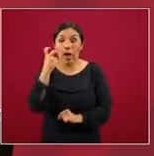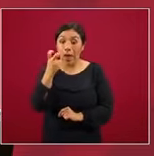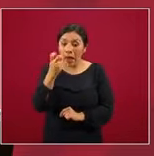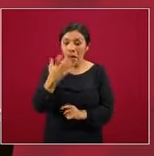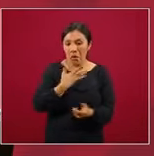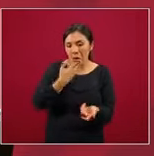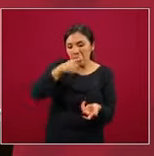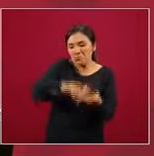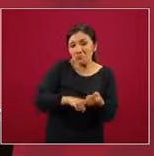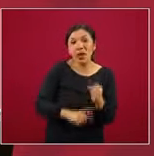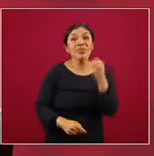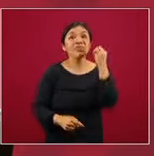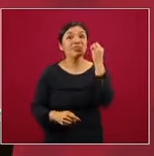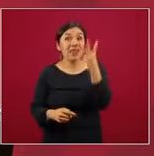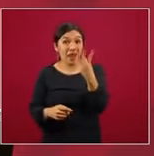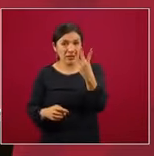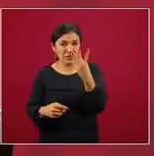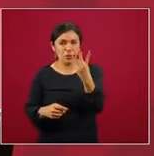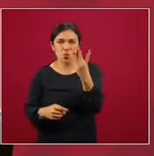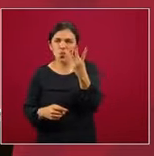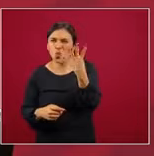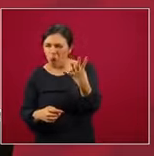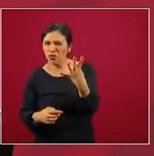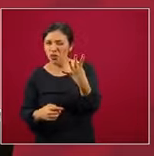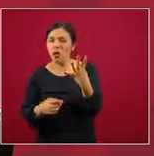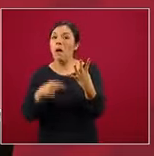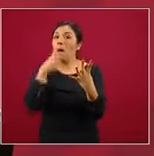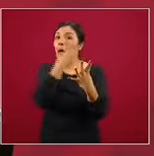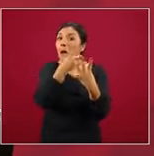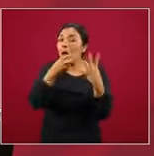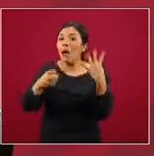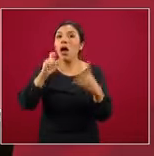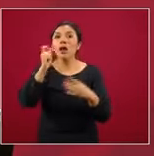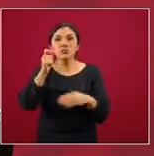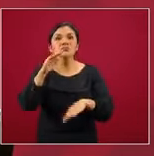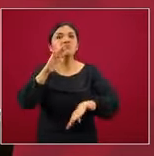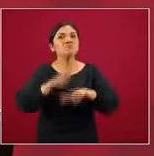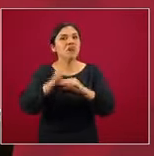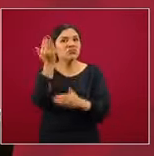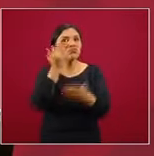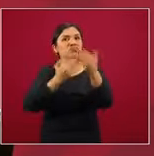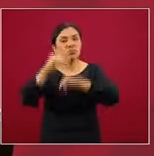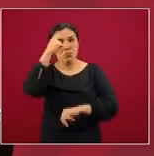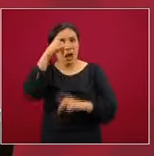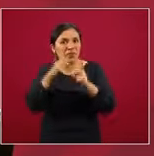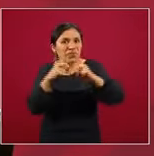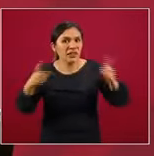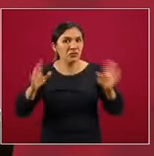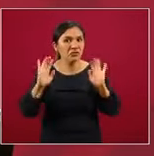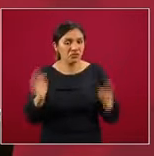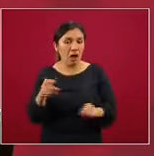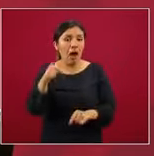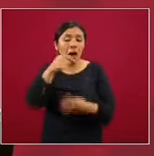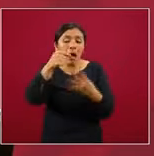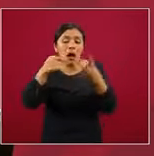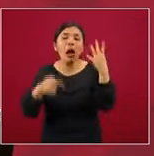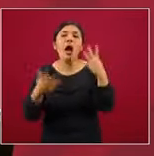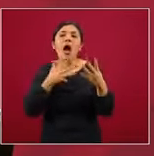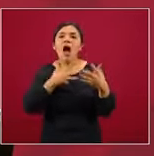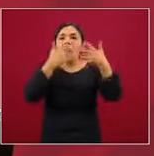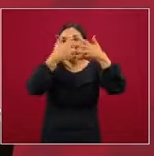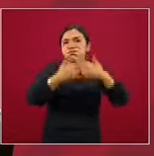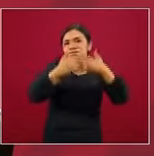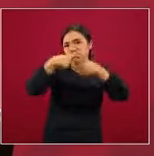estos hay 3 o casi 4 que están en grados muy avanzados de desarrollo y que han estado ya en un